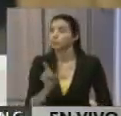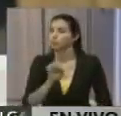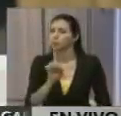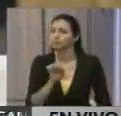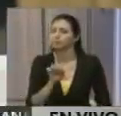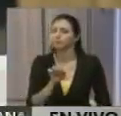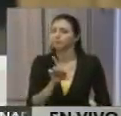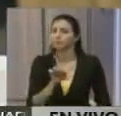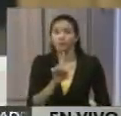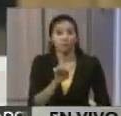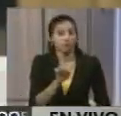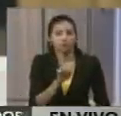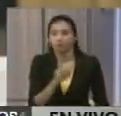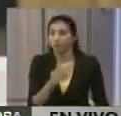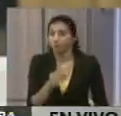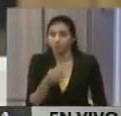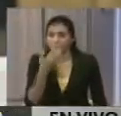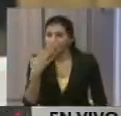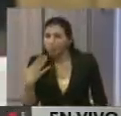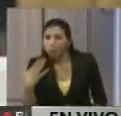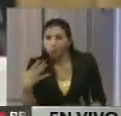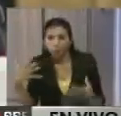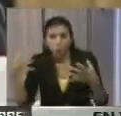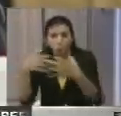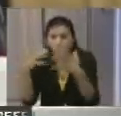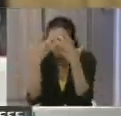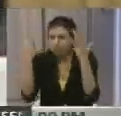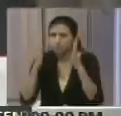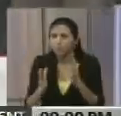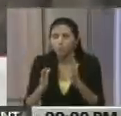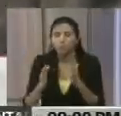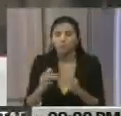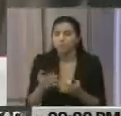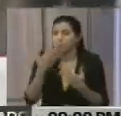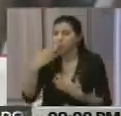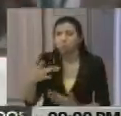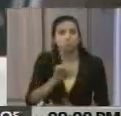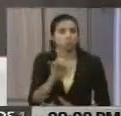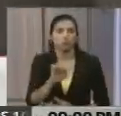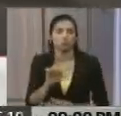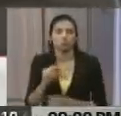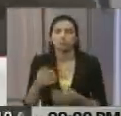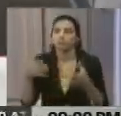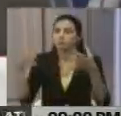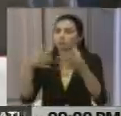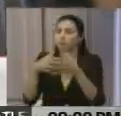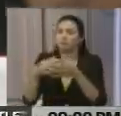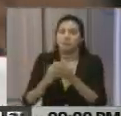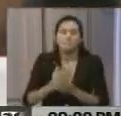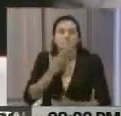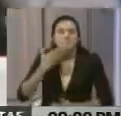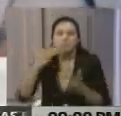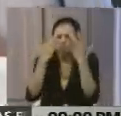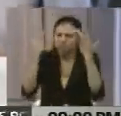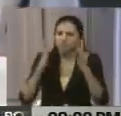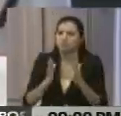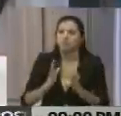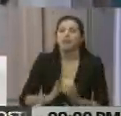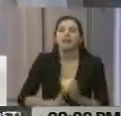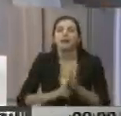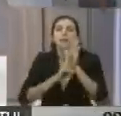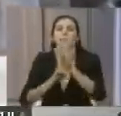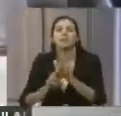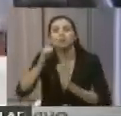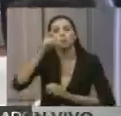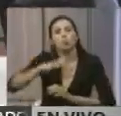No son pocas cosas estos intelectuales de primera línea que representan a sus pueblos, representan a la mayoría de los pueblos